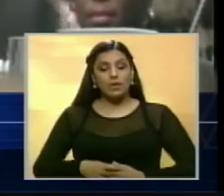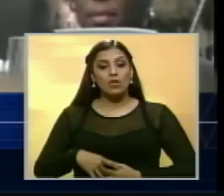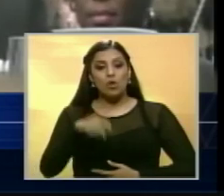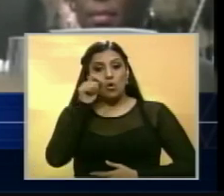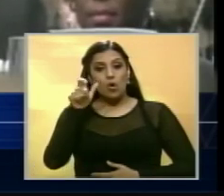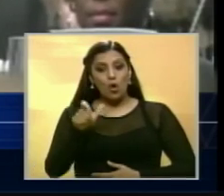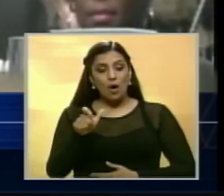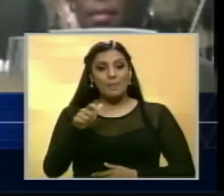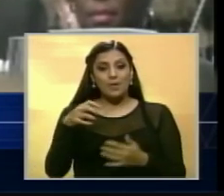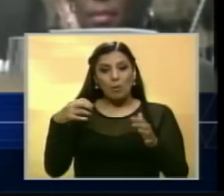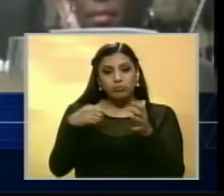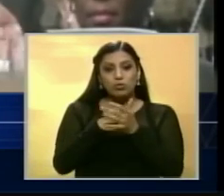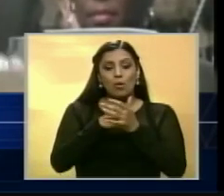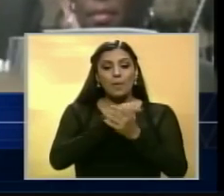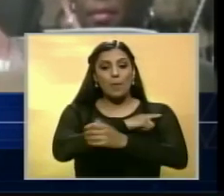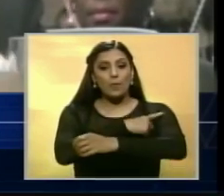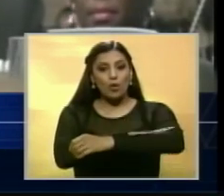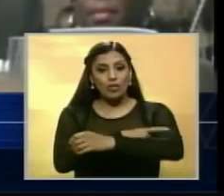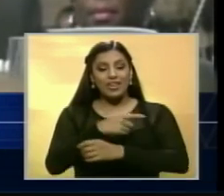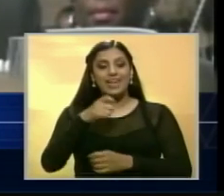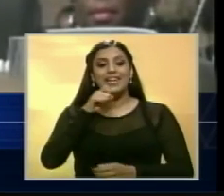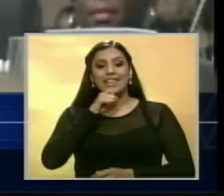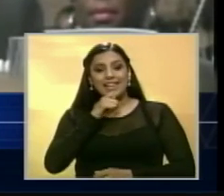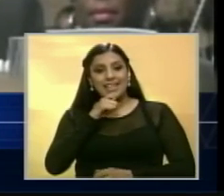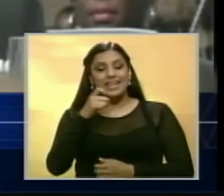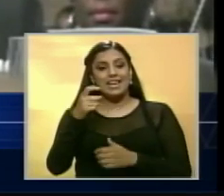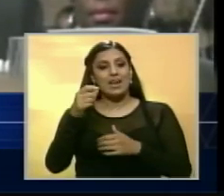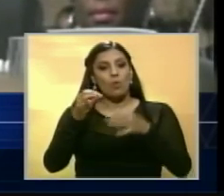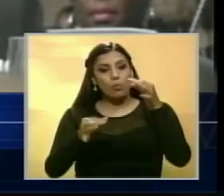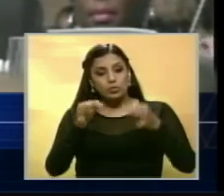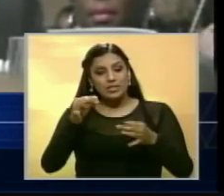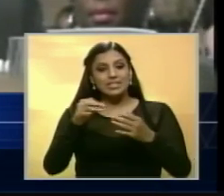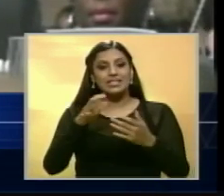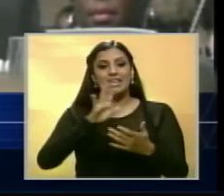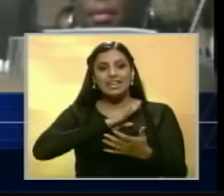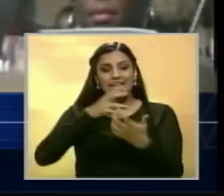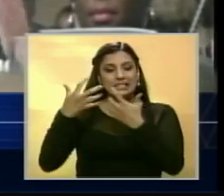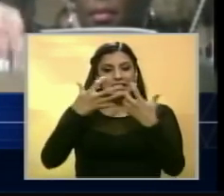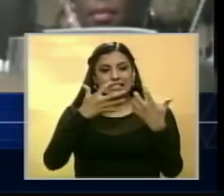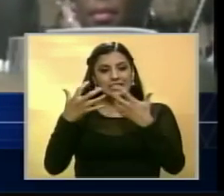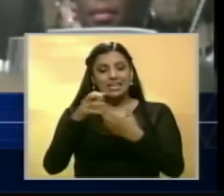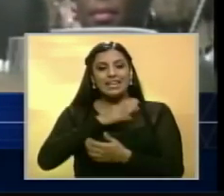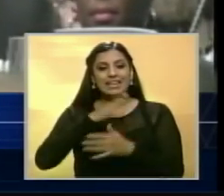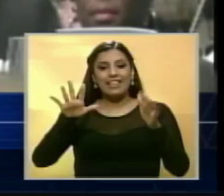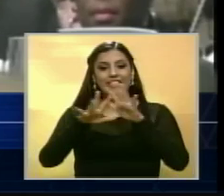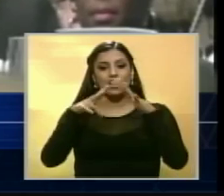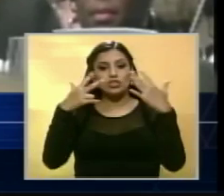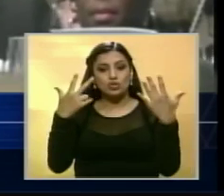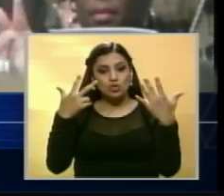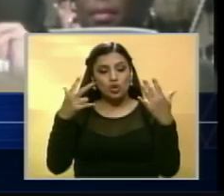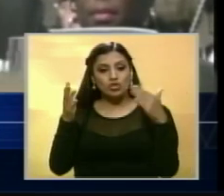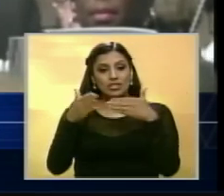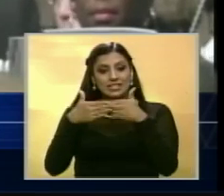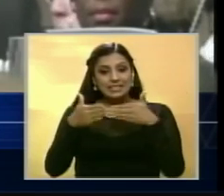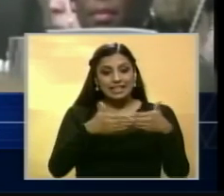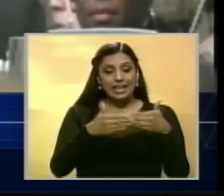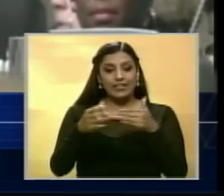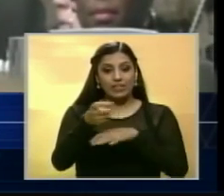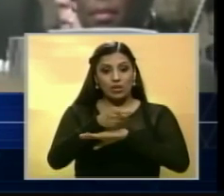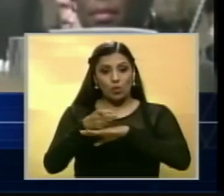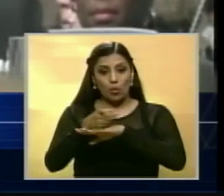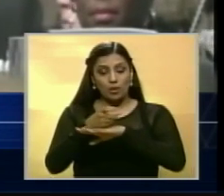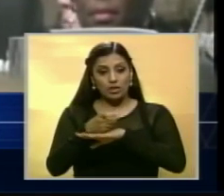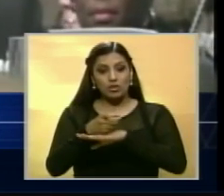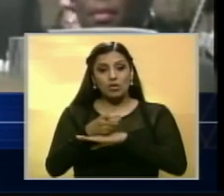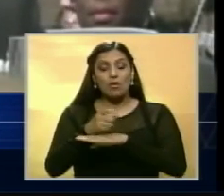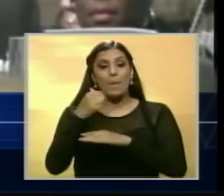choque entre los poderes, el legislativo y el ejecutivo, ha provocado no menos de 18 cierres del gobierno.